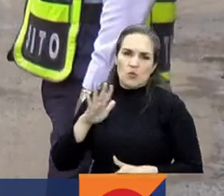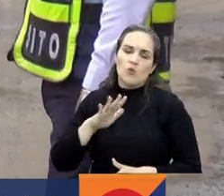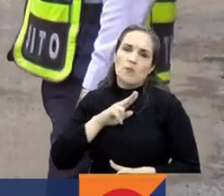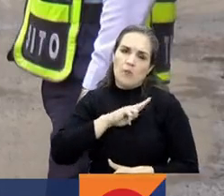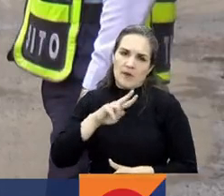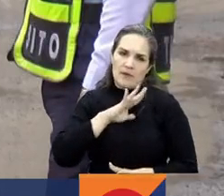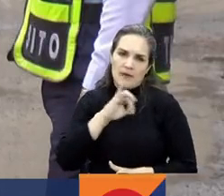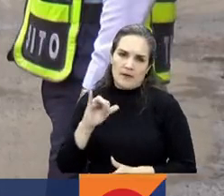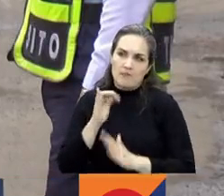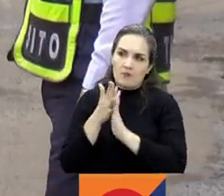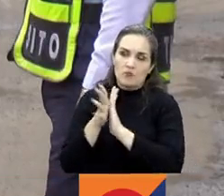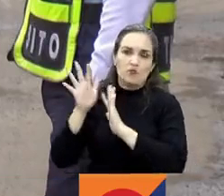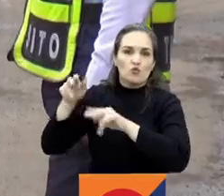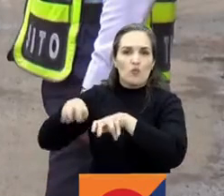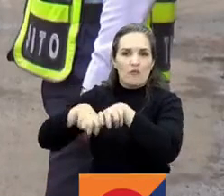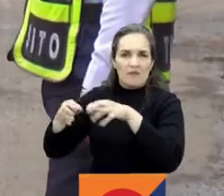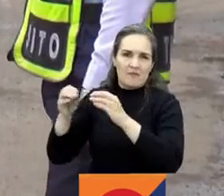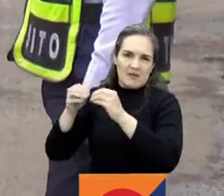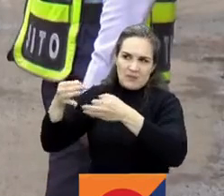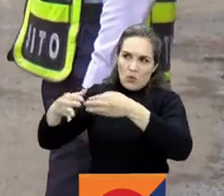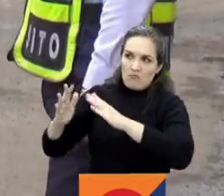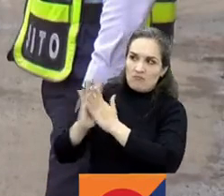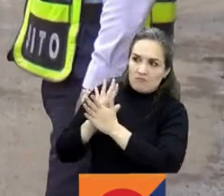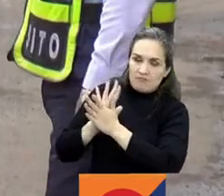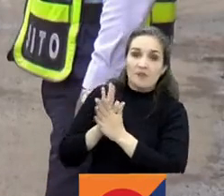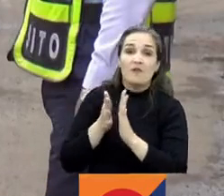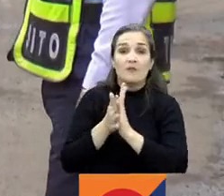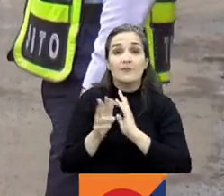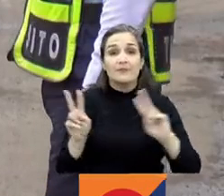como de seguridad. Información a esta hora de la noche,